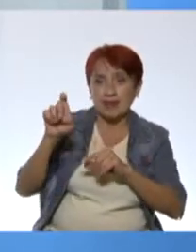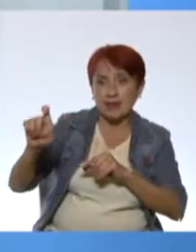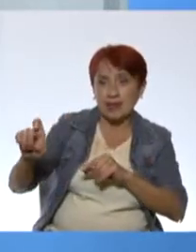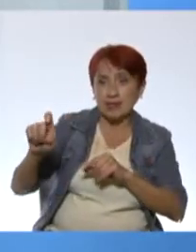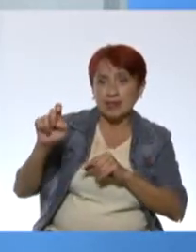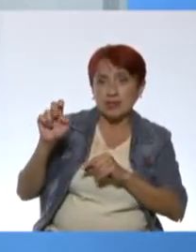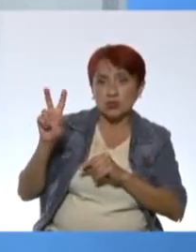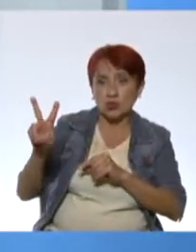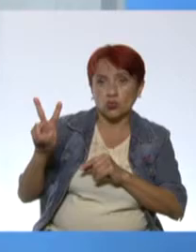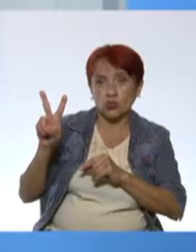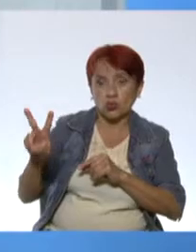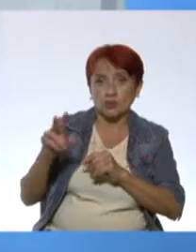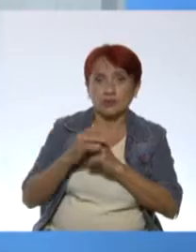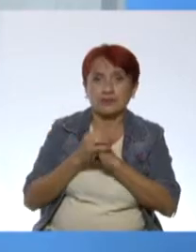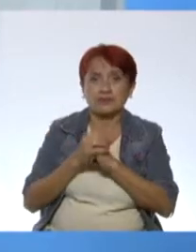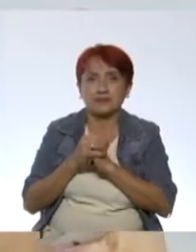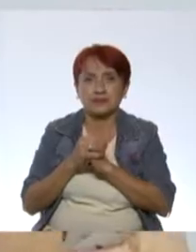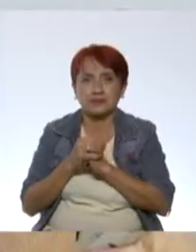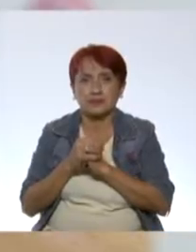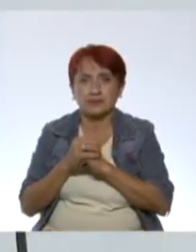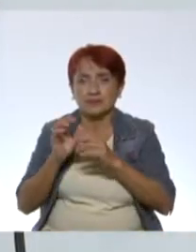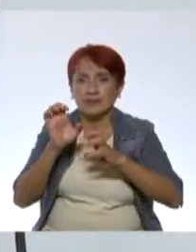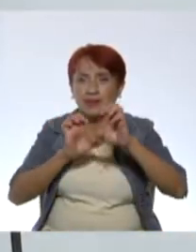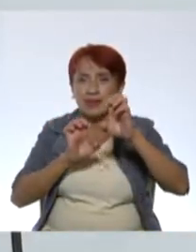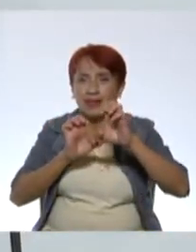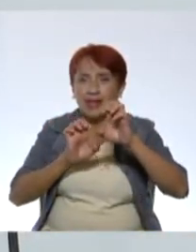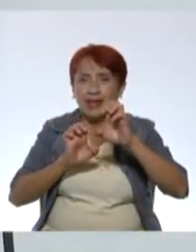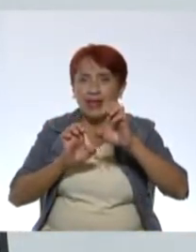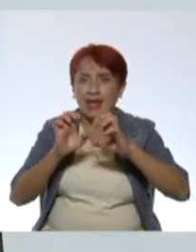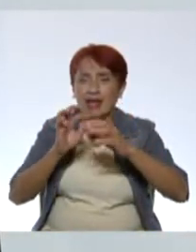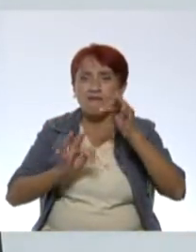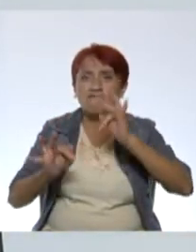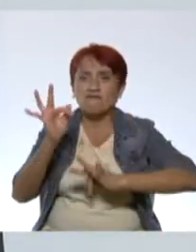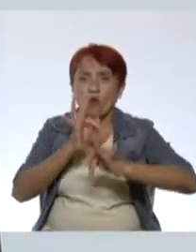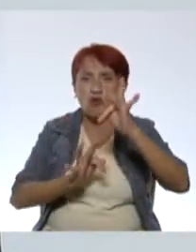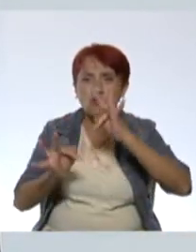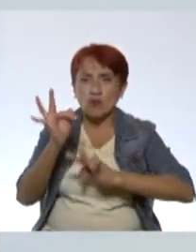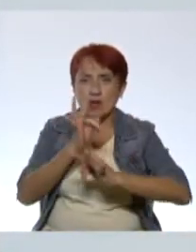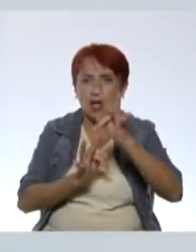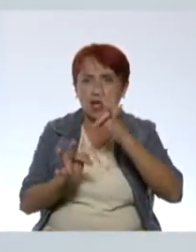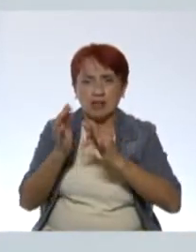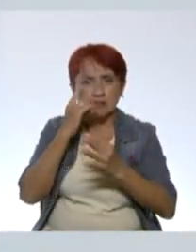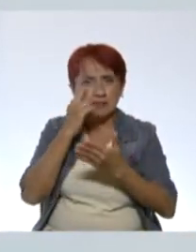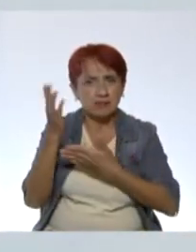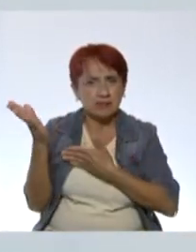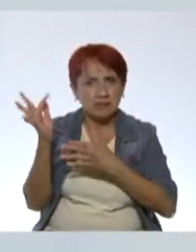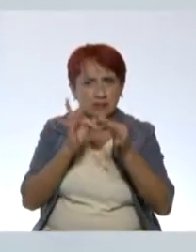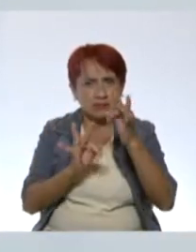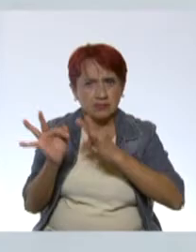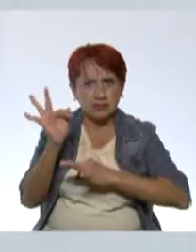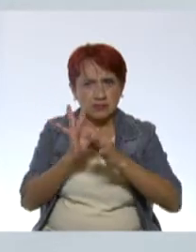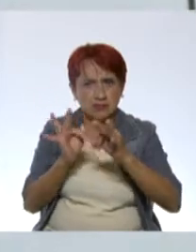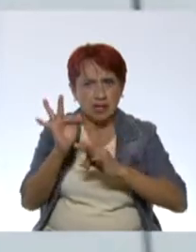Utilizando esta ecuación que tenemos aquí, ¿okay?, empezamos a sustituir valores. Entonces nos dice y2, ok,